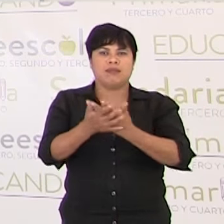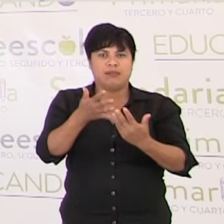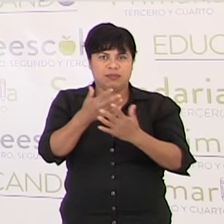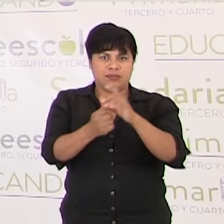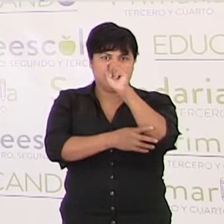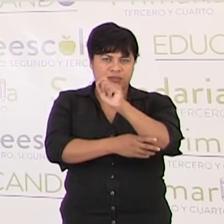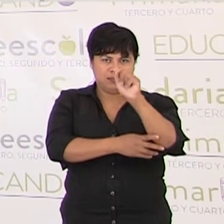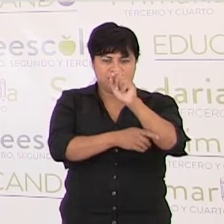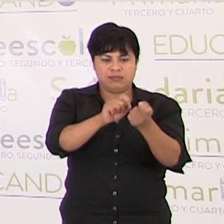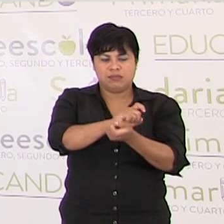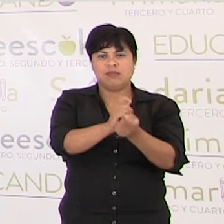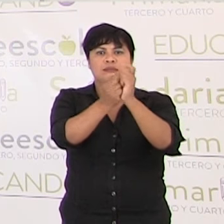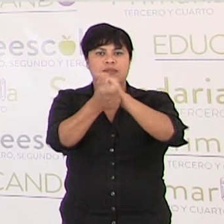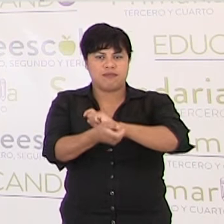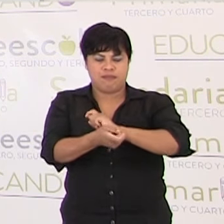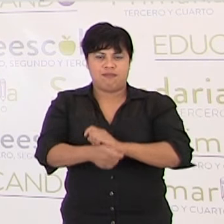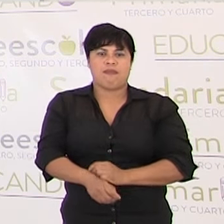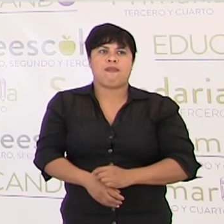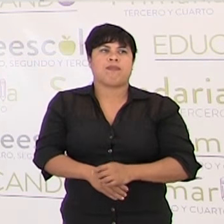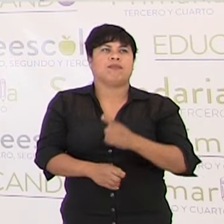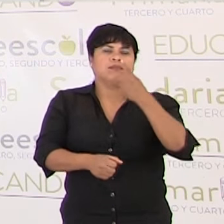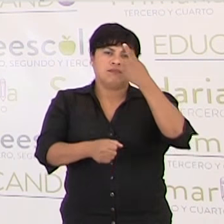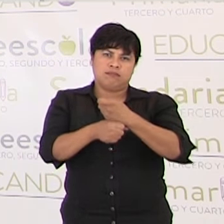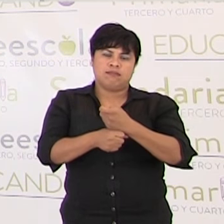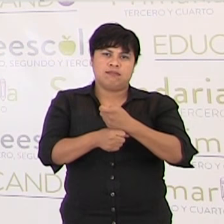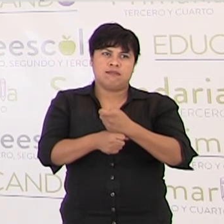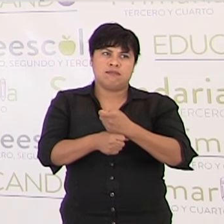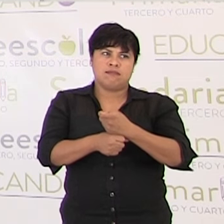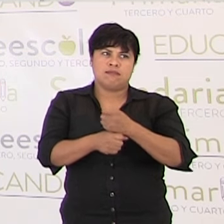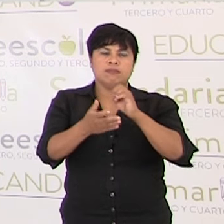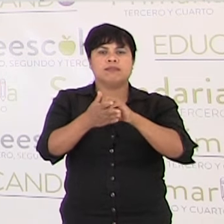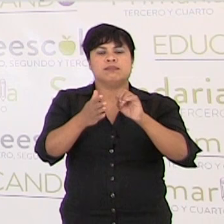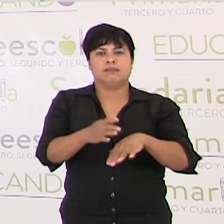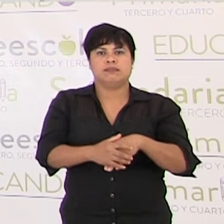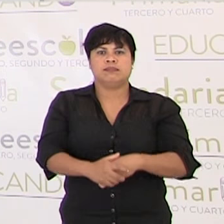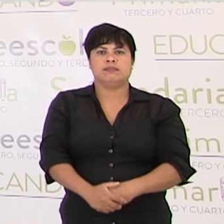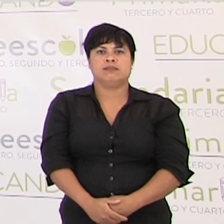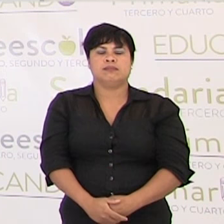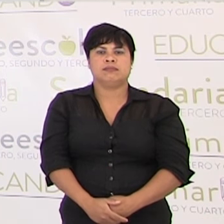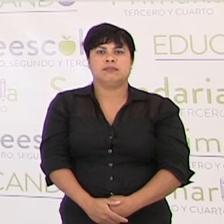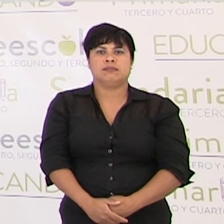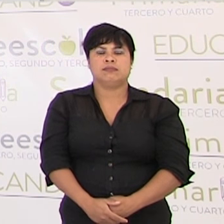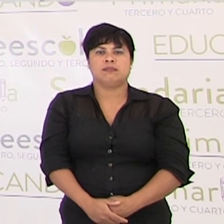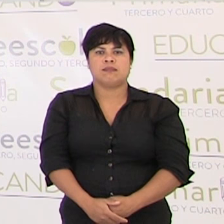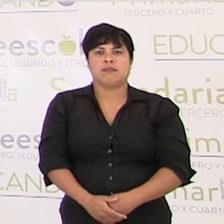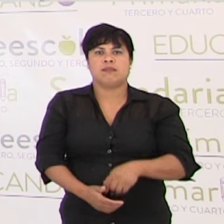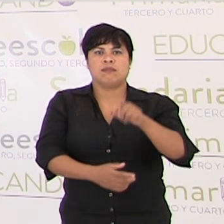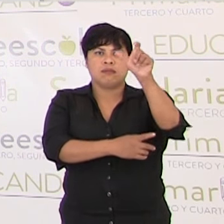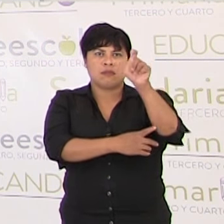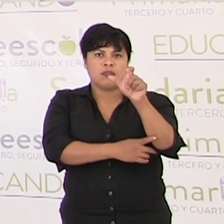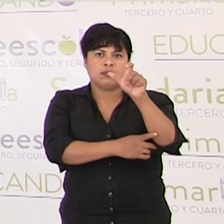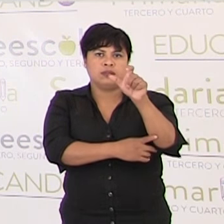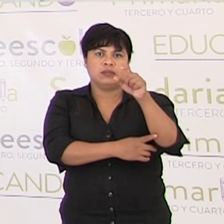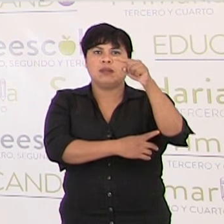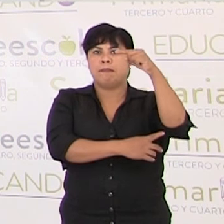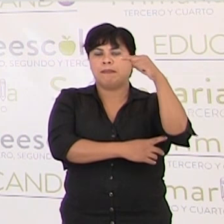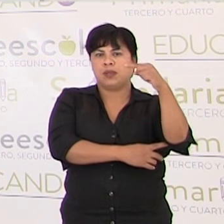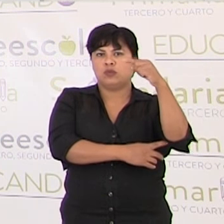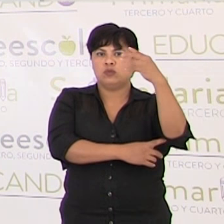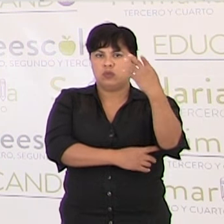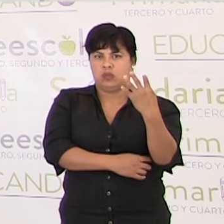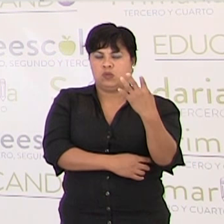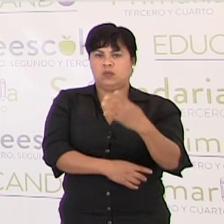traducción. Vamos con el primer ejemplo, ¿sí? Que es x menos